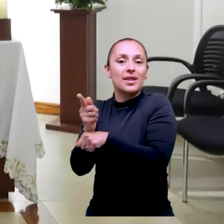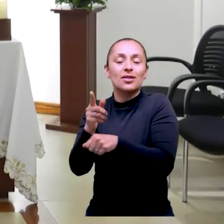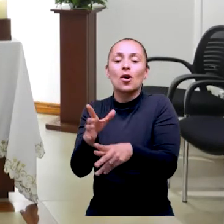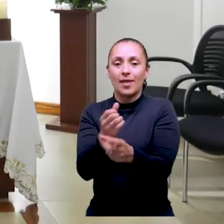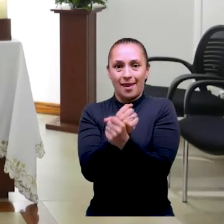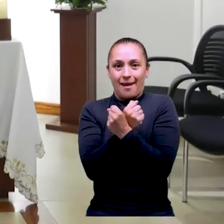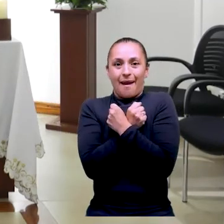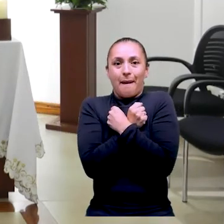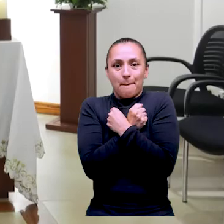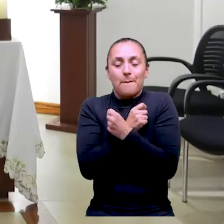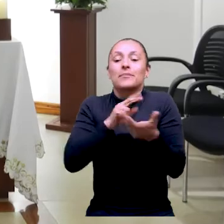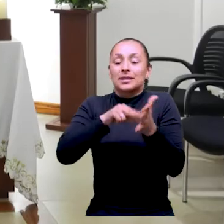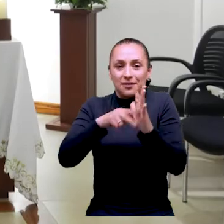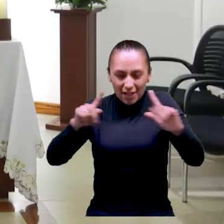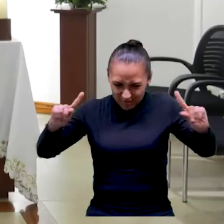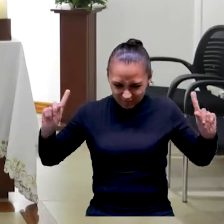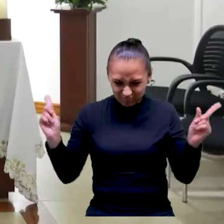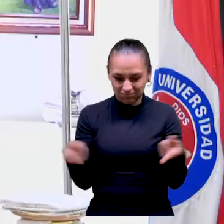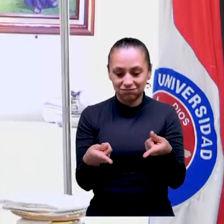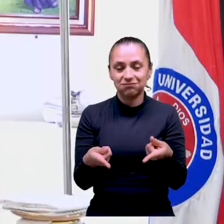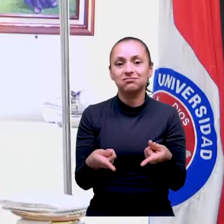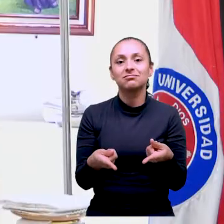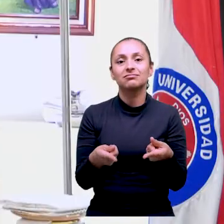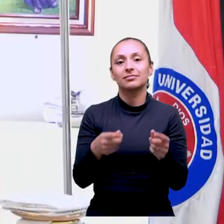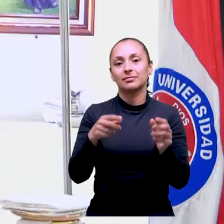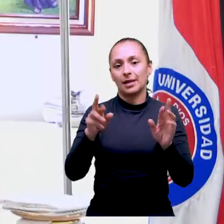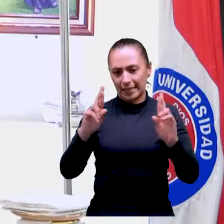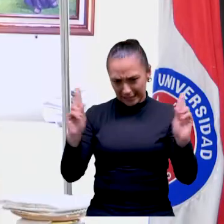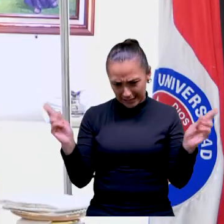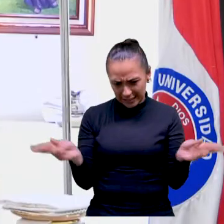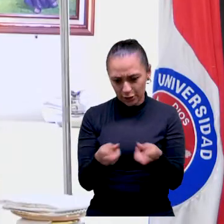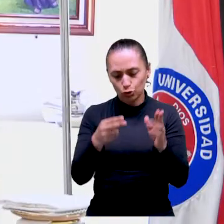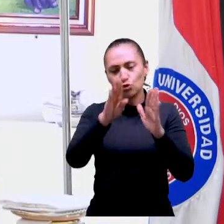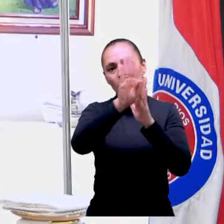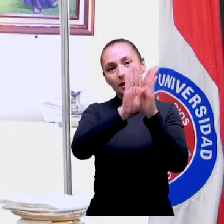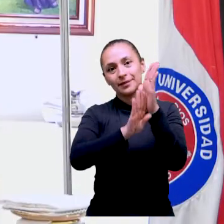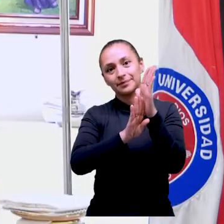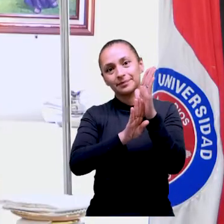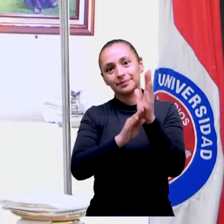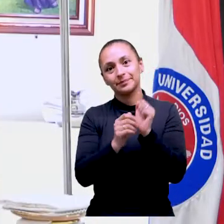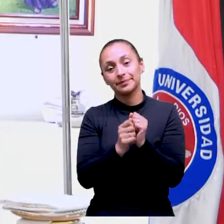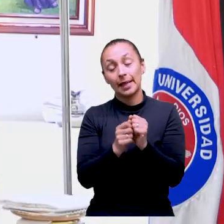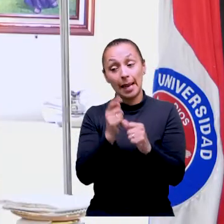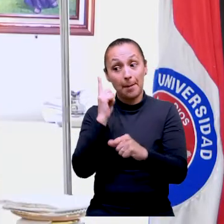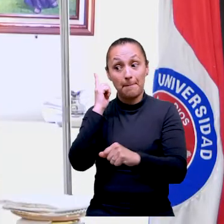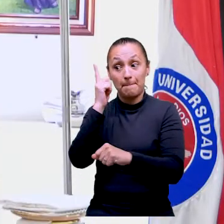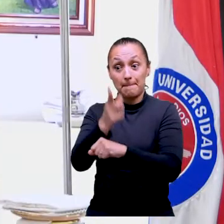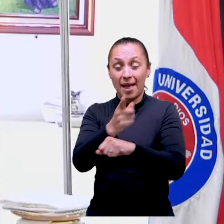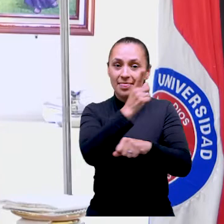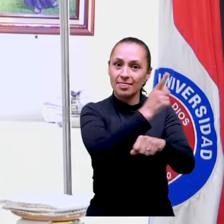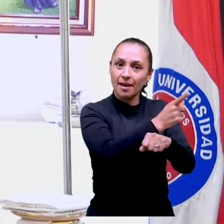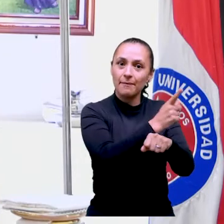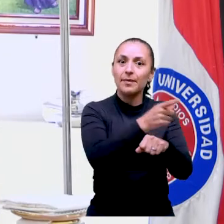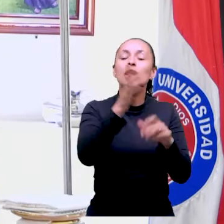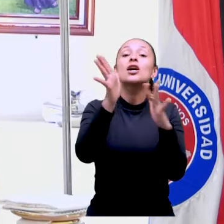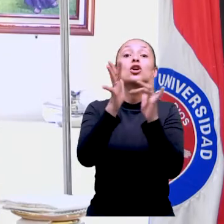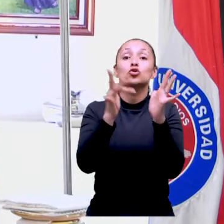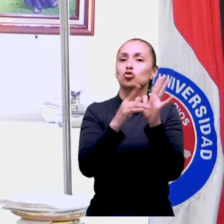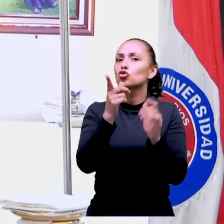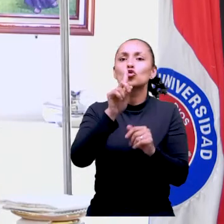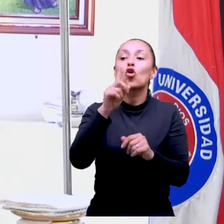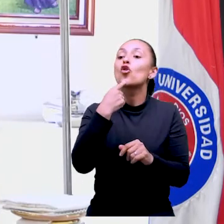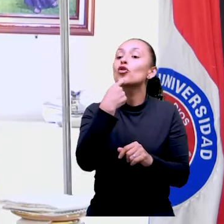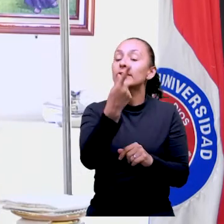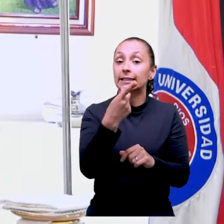amor es el mandamiento que sintetiza lo el evangelio es el evangelio es el mandamiento